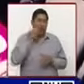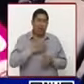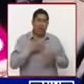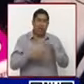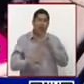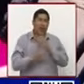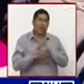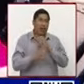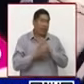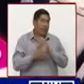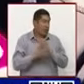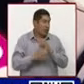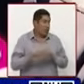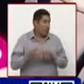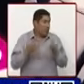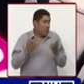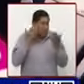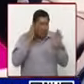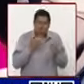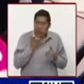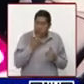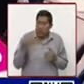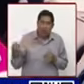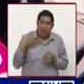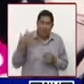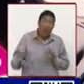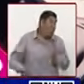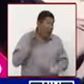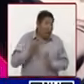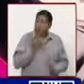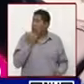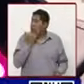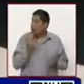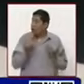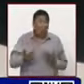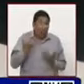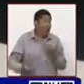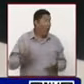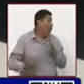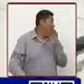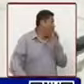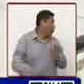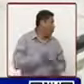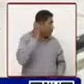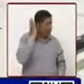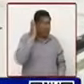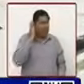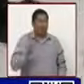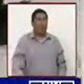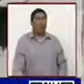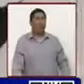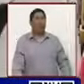camión. Entonces no sabría decir con exactitud cómo ha pasado el incendio.